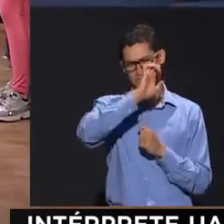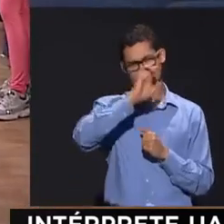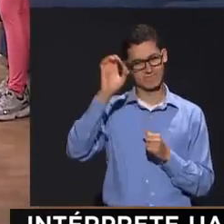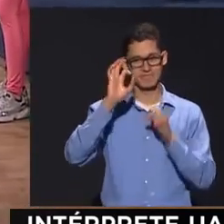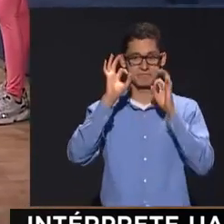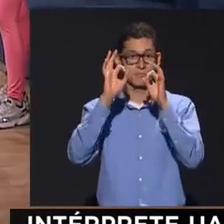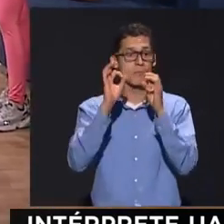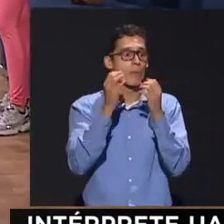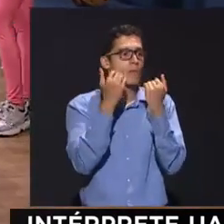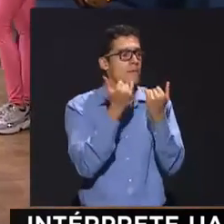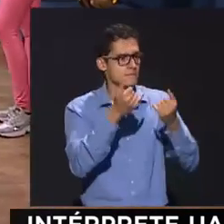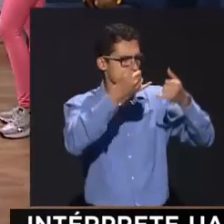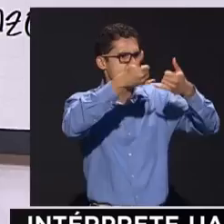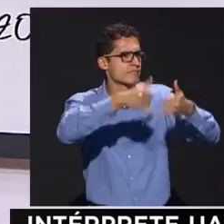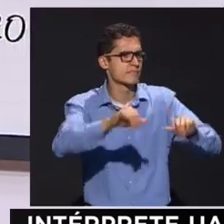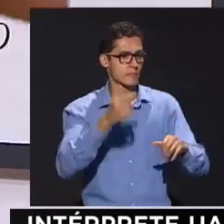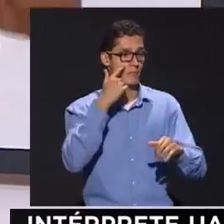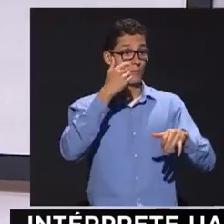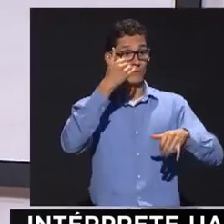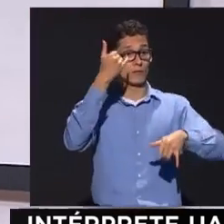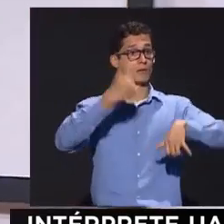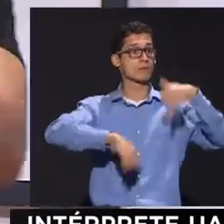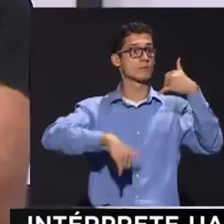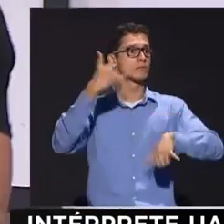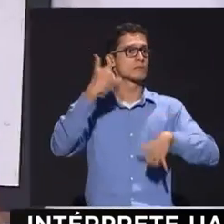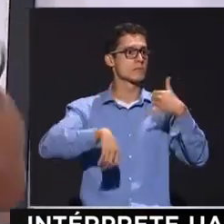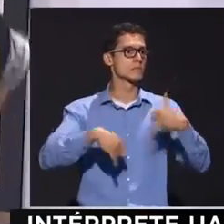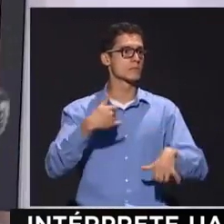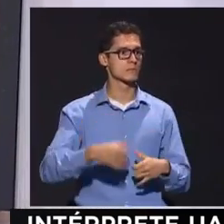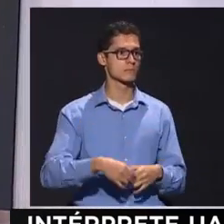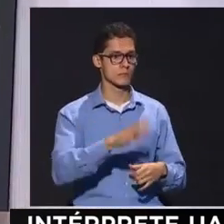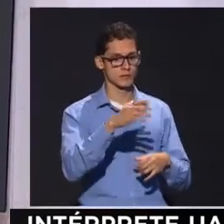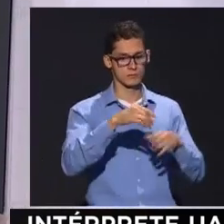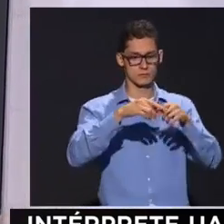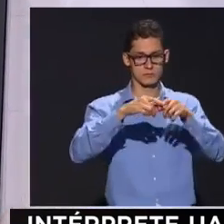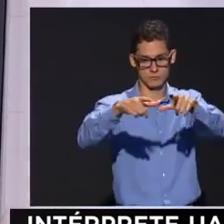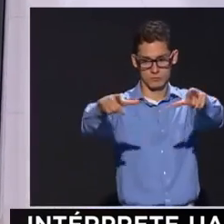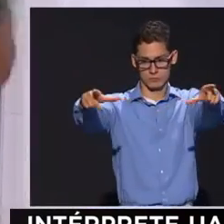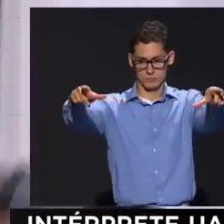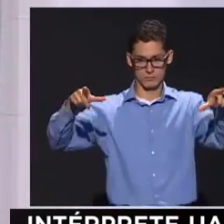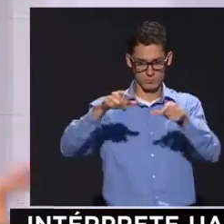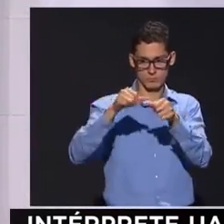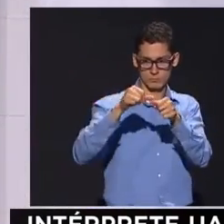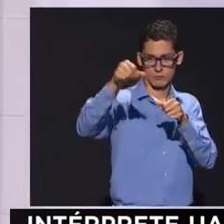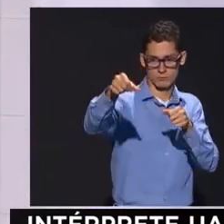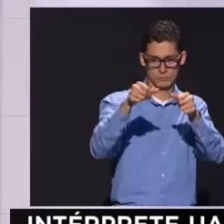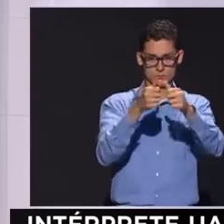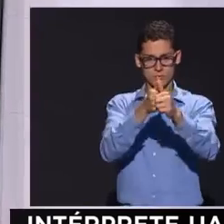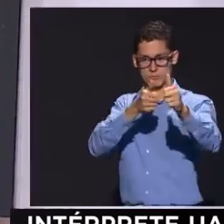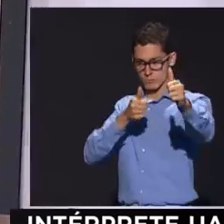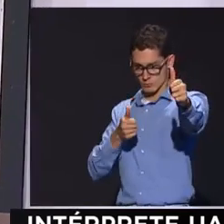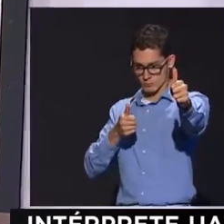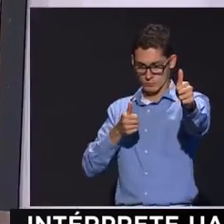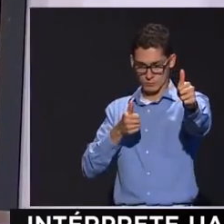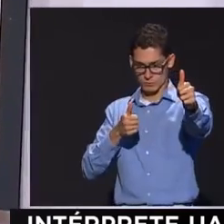para terminar vamos a jugar aprender a tener la relación de espacio protección y cercanía no podemos